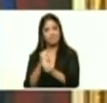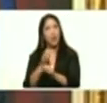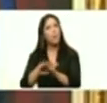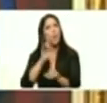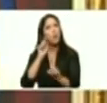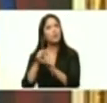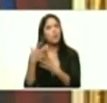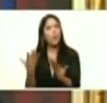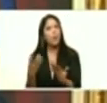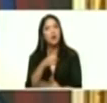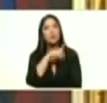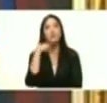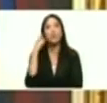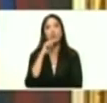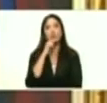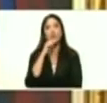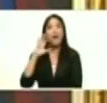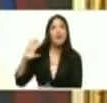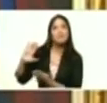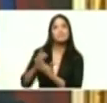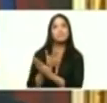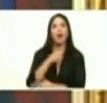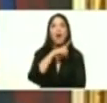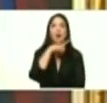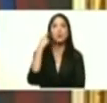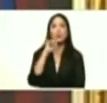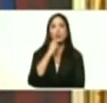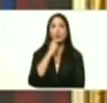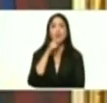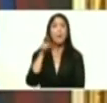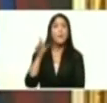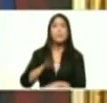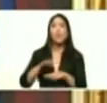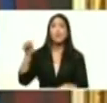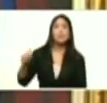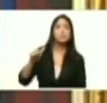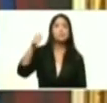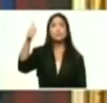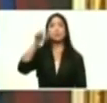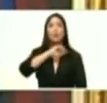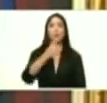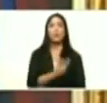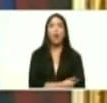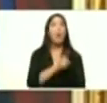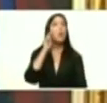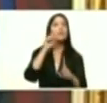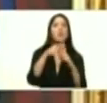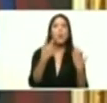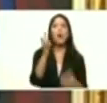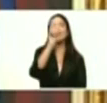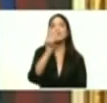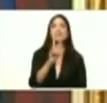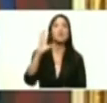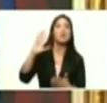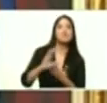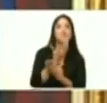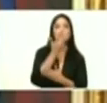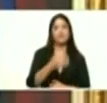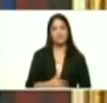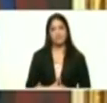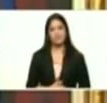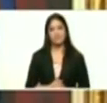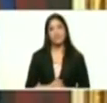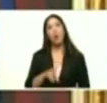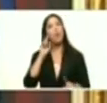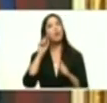objetivo es Rusia. Acabar con Rusia como potencia. El objetivo es Venezuela, acabar con nosotros. El